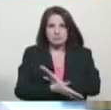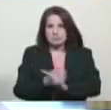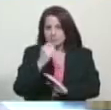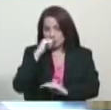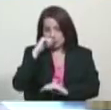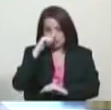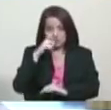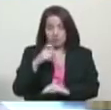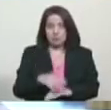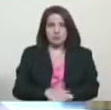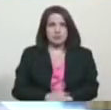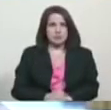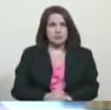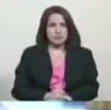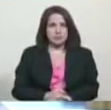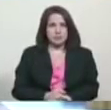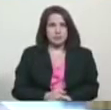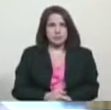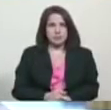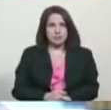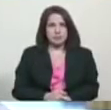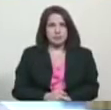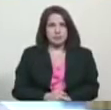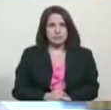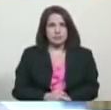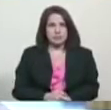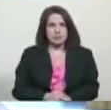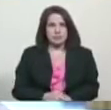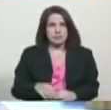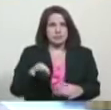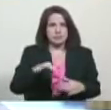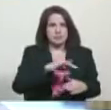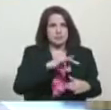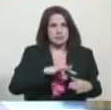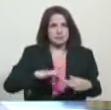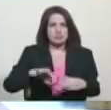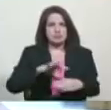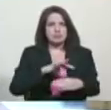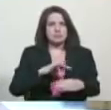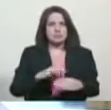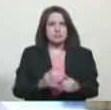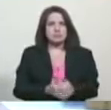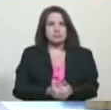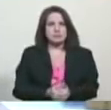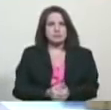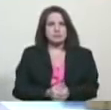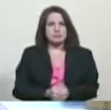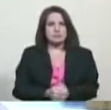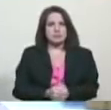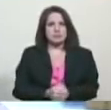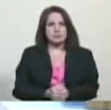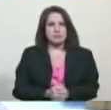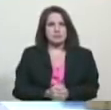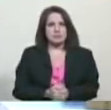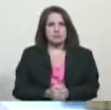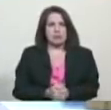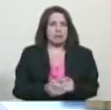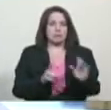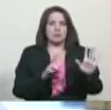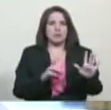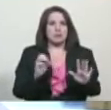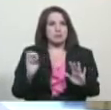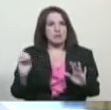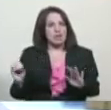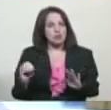la soberanía en la producción de las semillas de papa. Venezuela gastaba casi 600 millones de